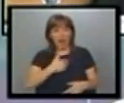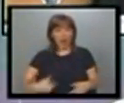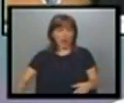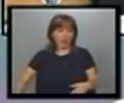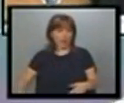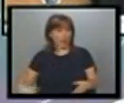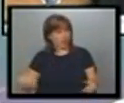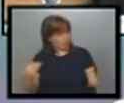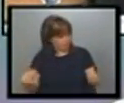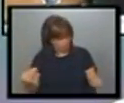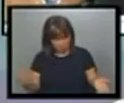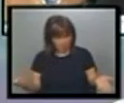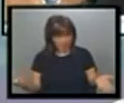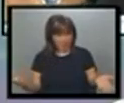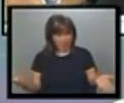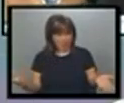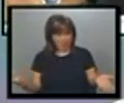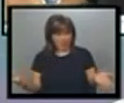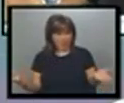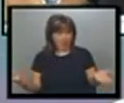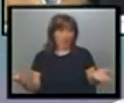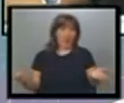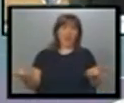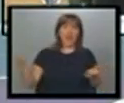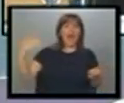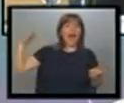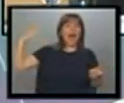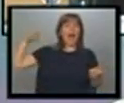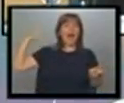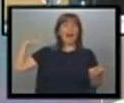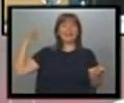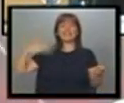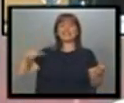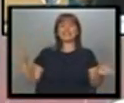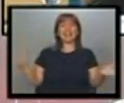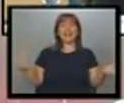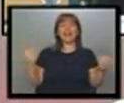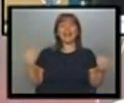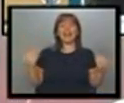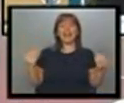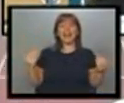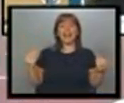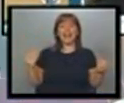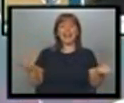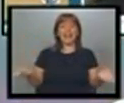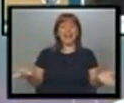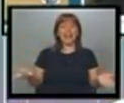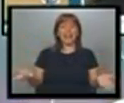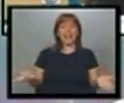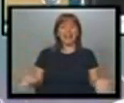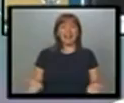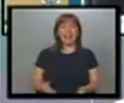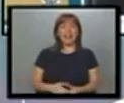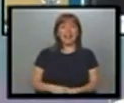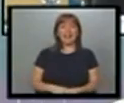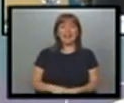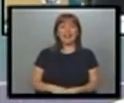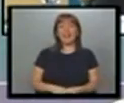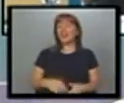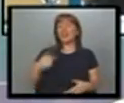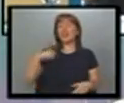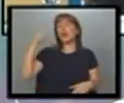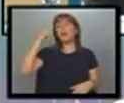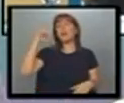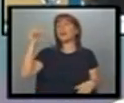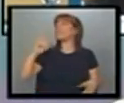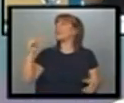dice, ¿pero cómo puede ser? Claro, en aquel entonces, ellos estaban inmersos en toda esta situación que prácticamente se les hacía imposible pensar que